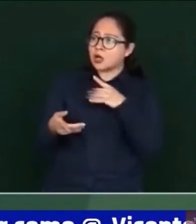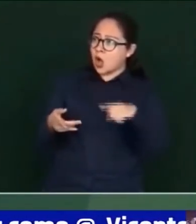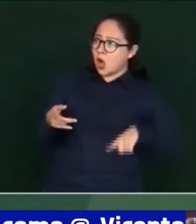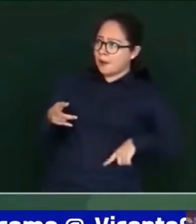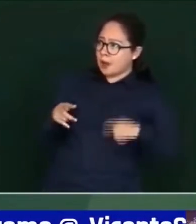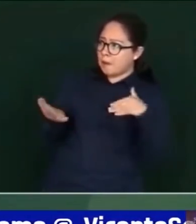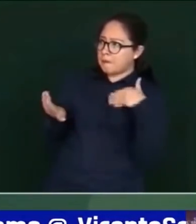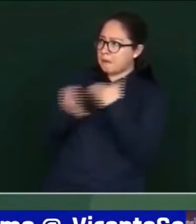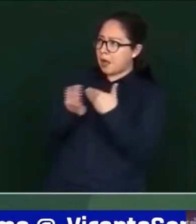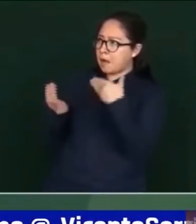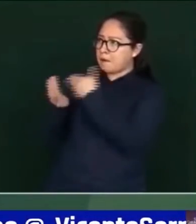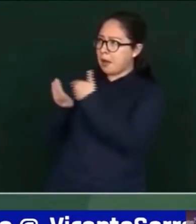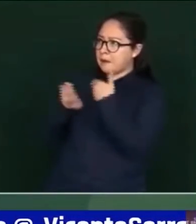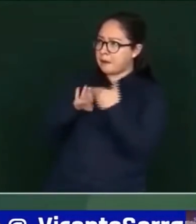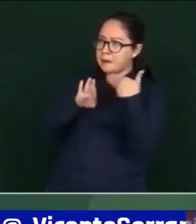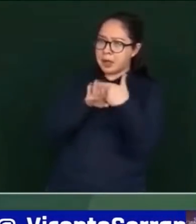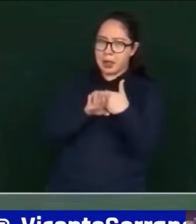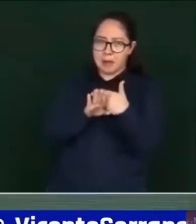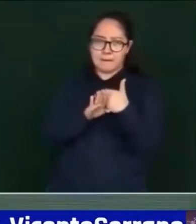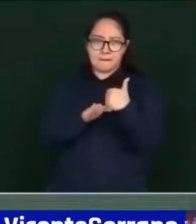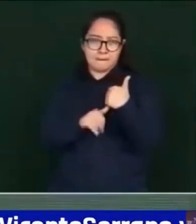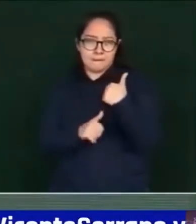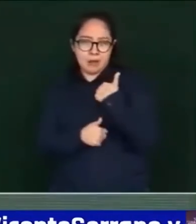con militares,